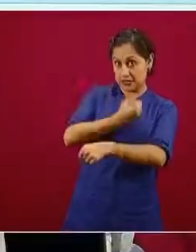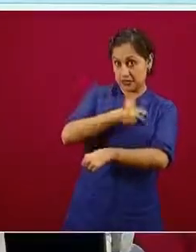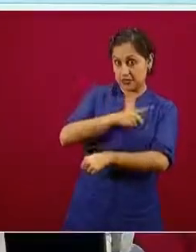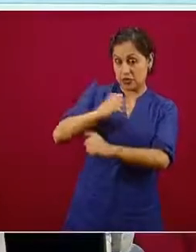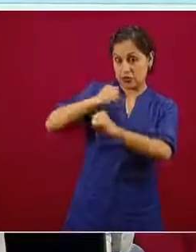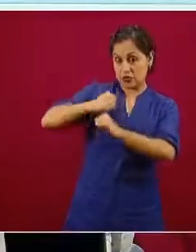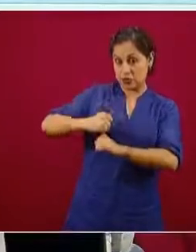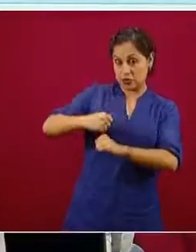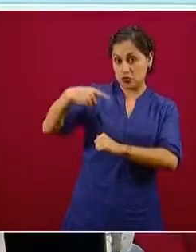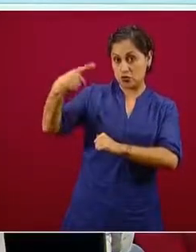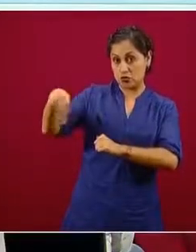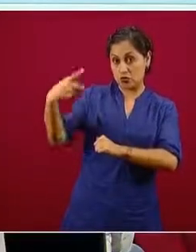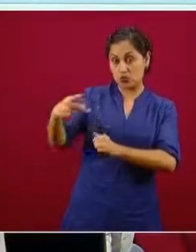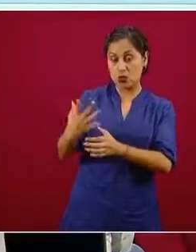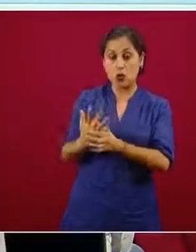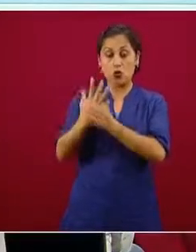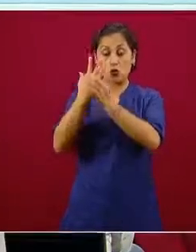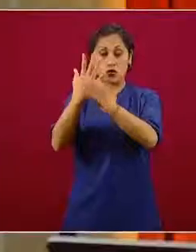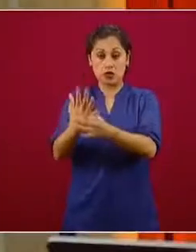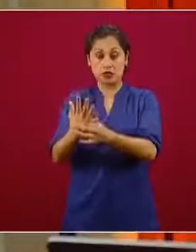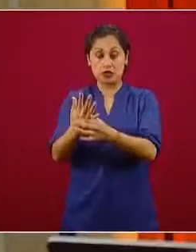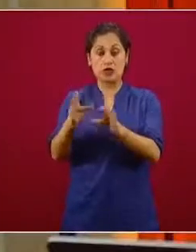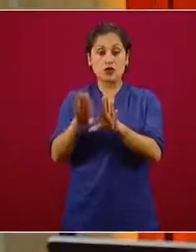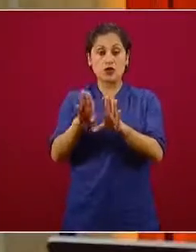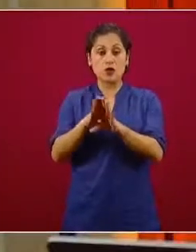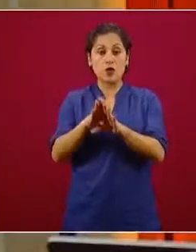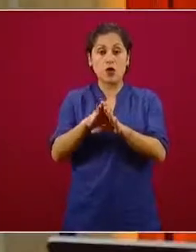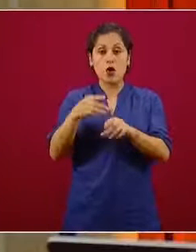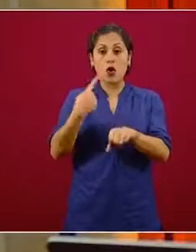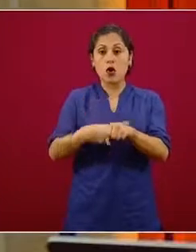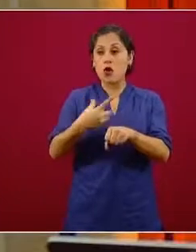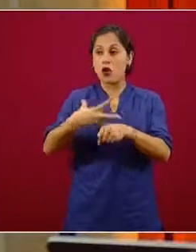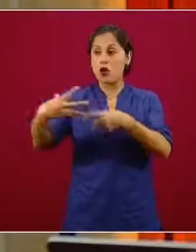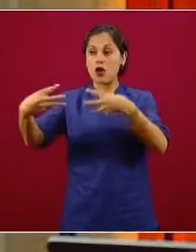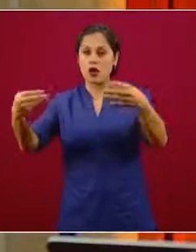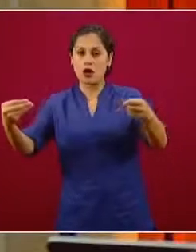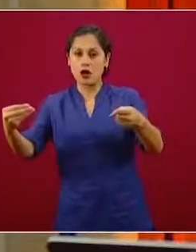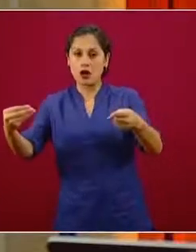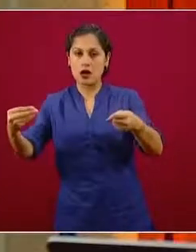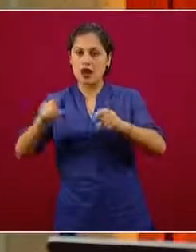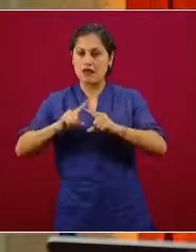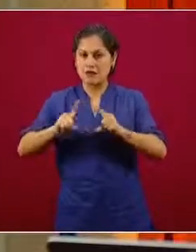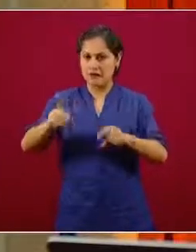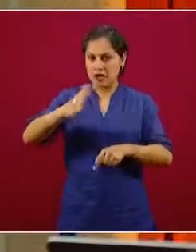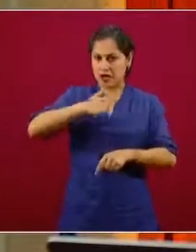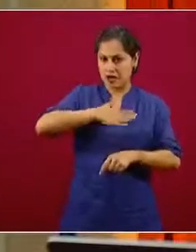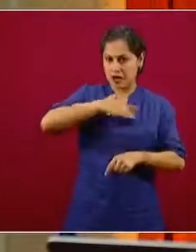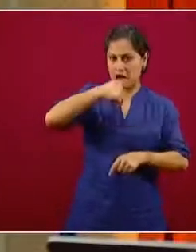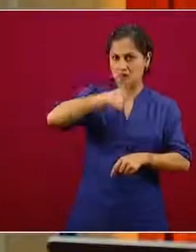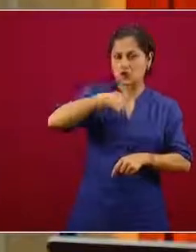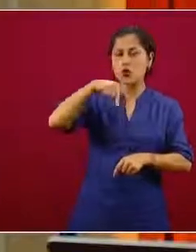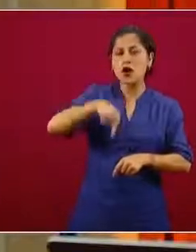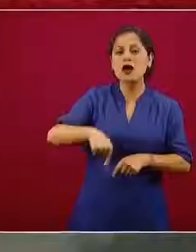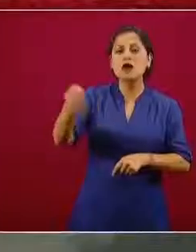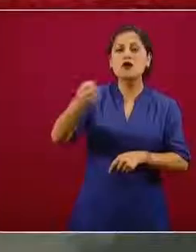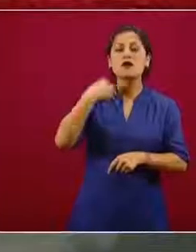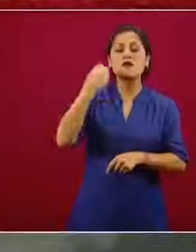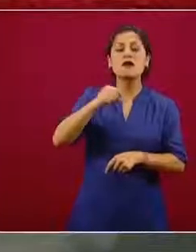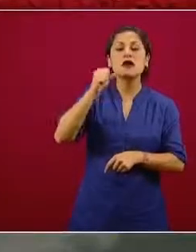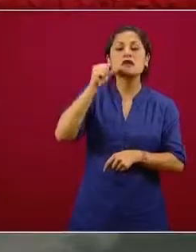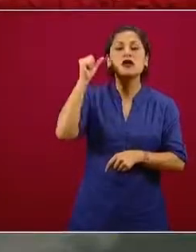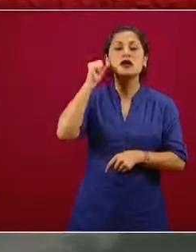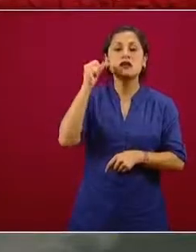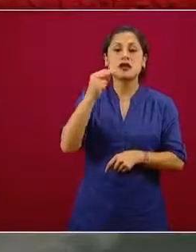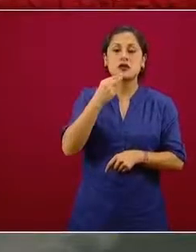expresión respecto a en qué momento de la epidemia estamos, y la que yo mismo utilicé ayer cuando estábamos aquí juntos con